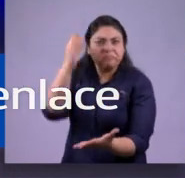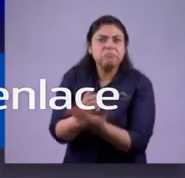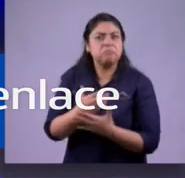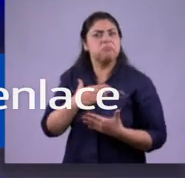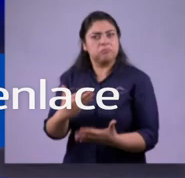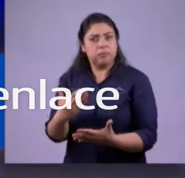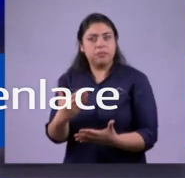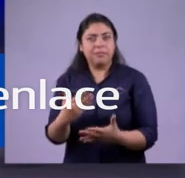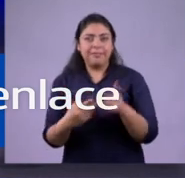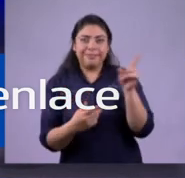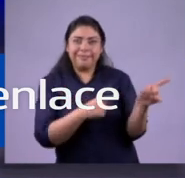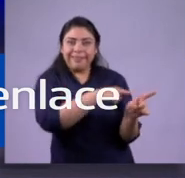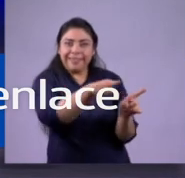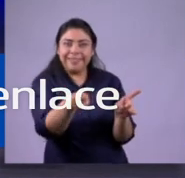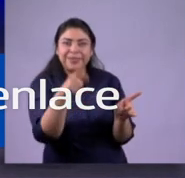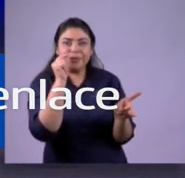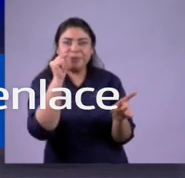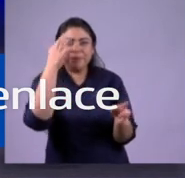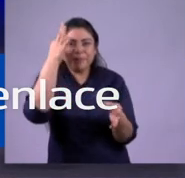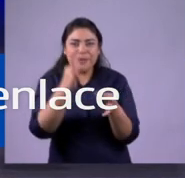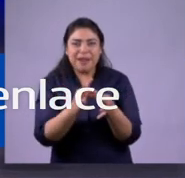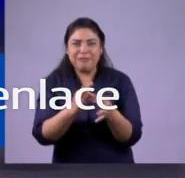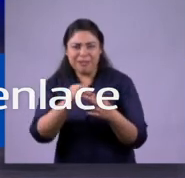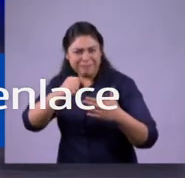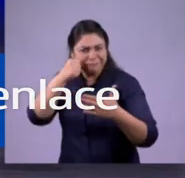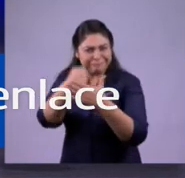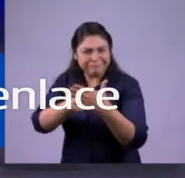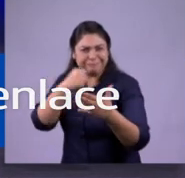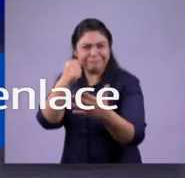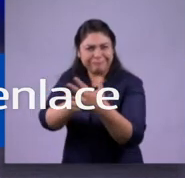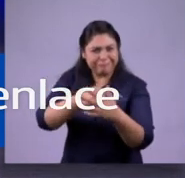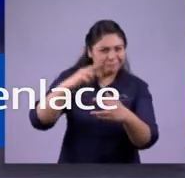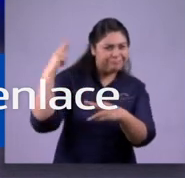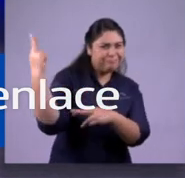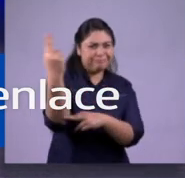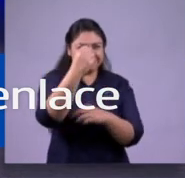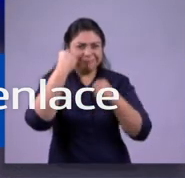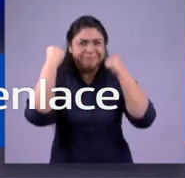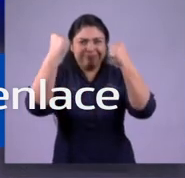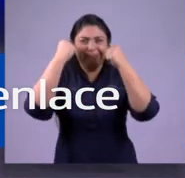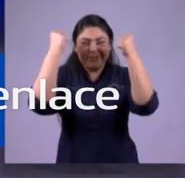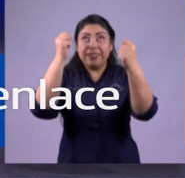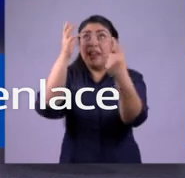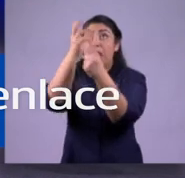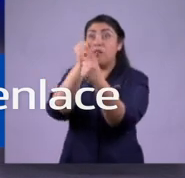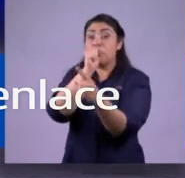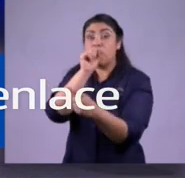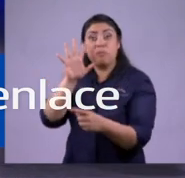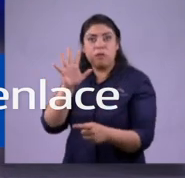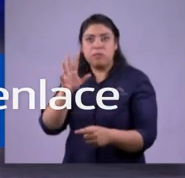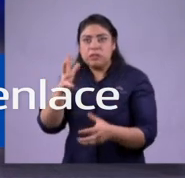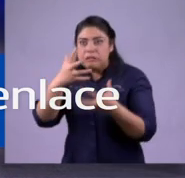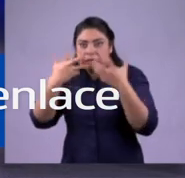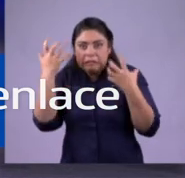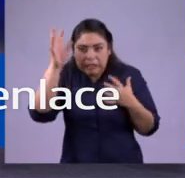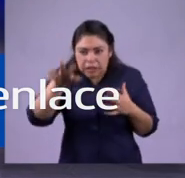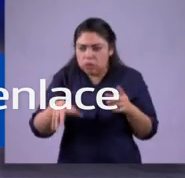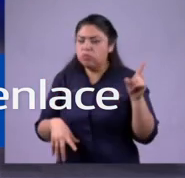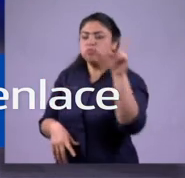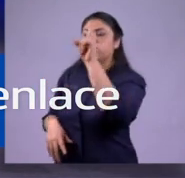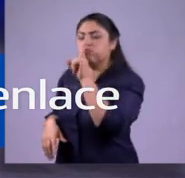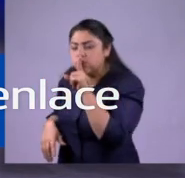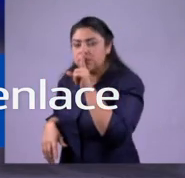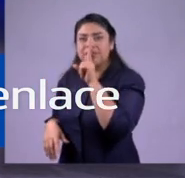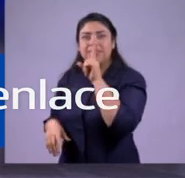conquistaron reinos hicieron justicia alcanzaron promesas taparon bocas de leones